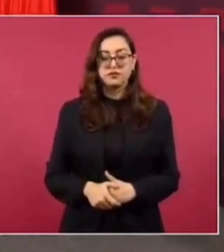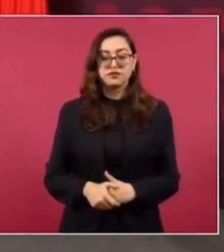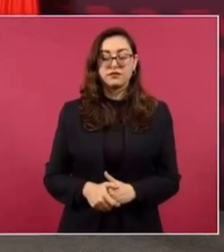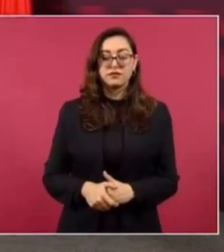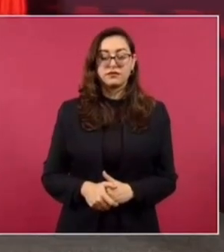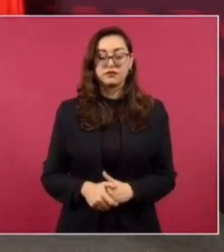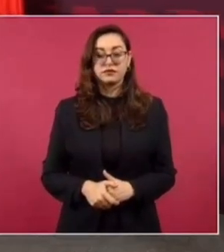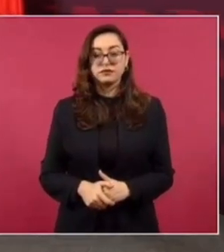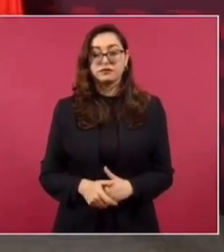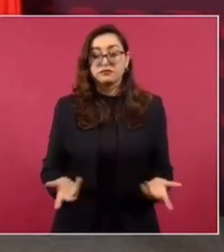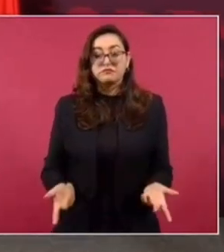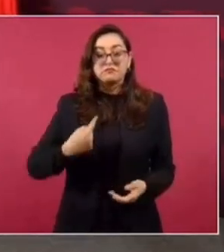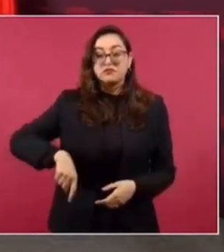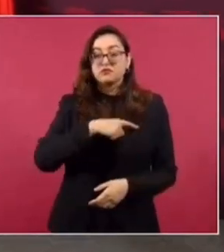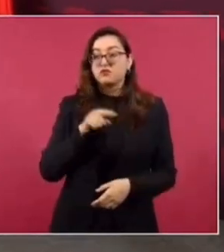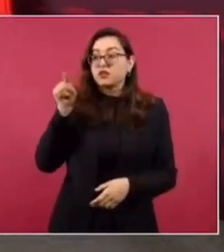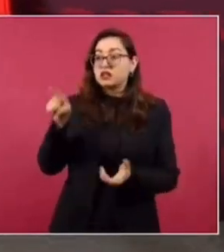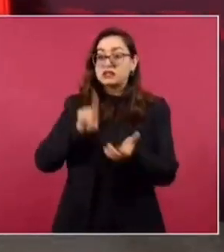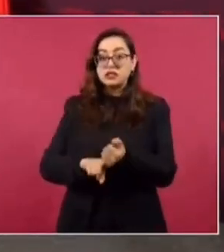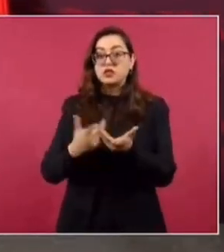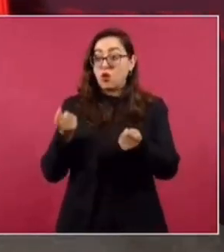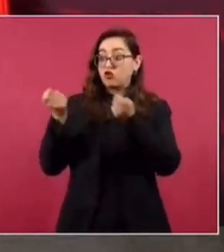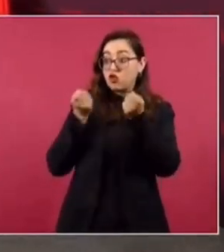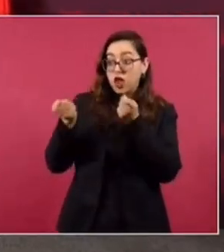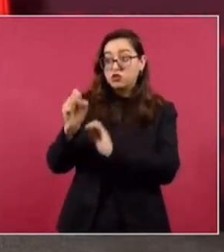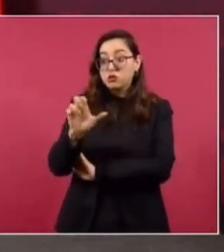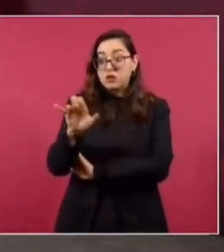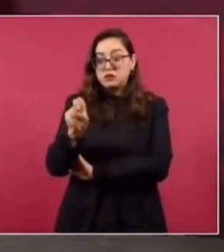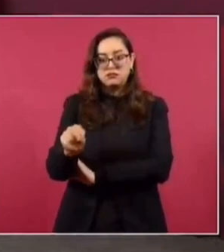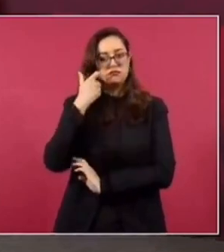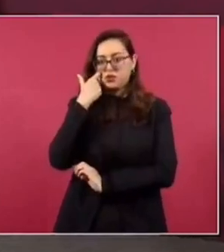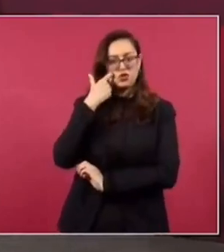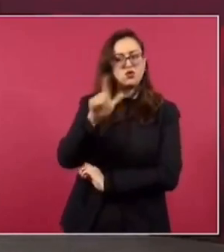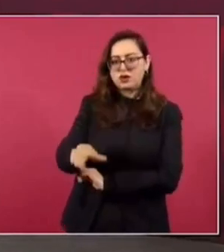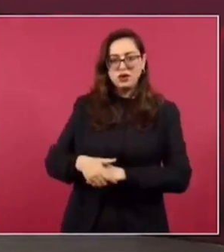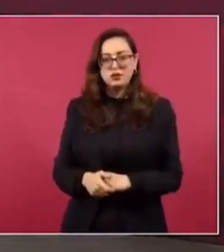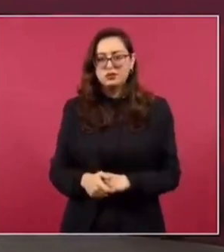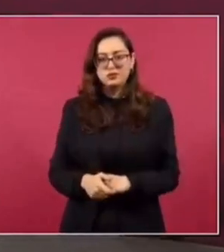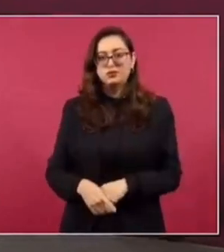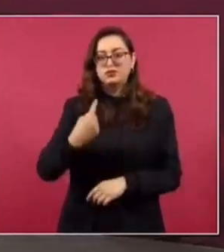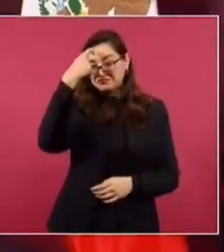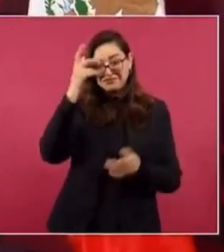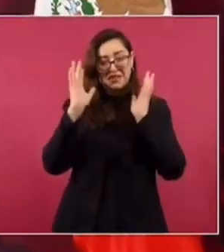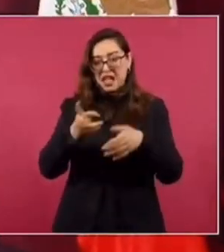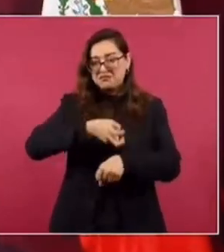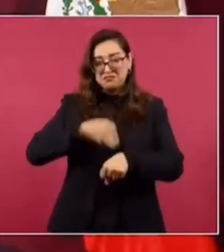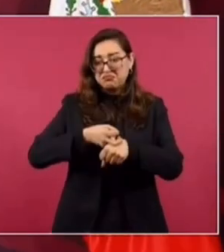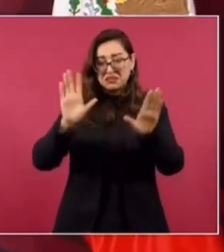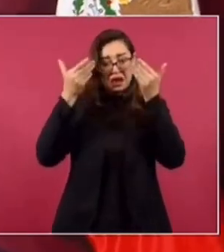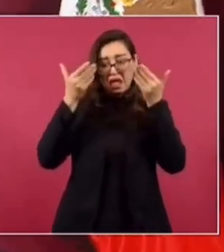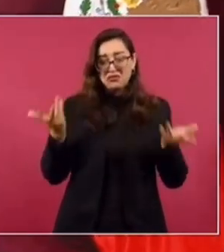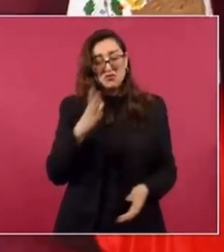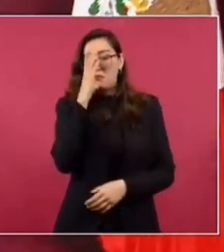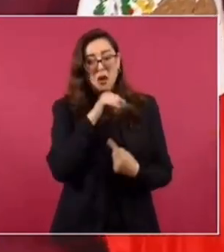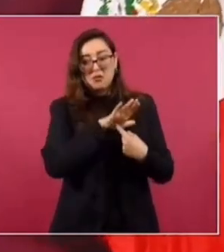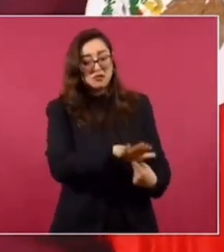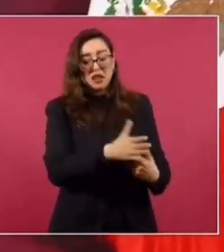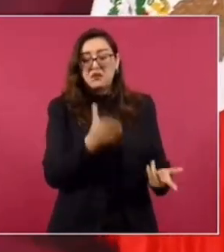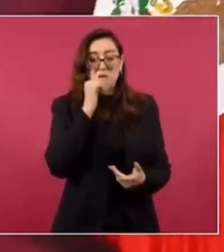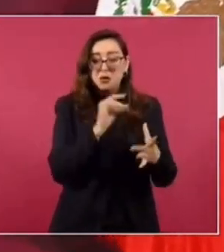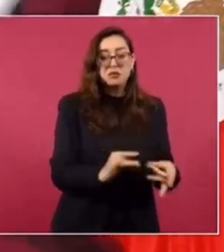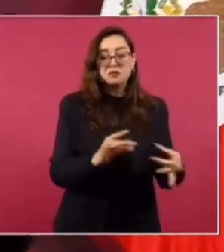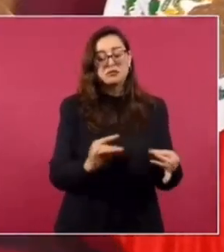siquiera aspiramos a eso, a tener dominio de otro poder. Apúntele bien. Porque somos demócratas. Entonces, ¿a quién